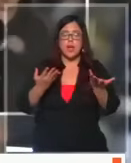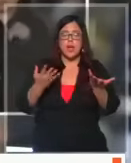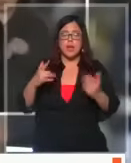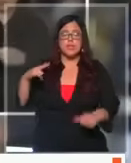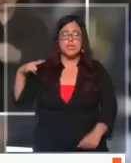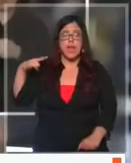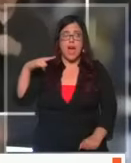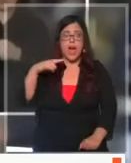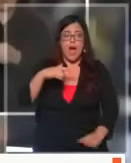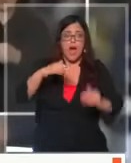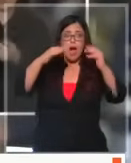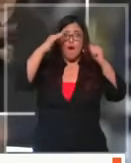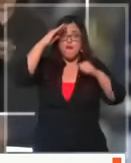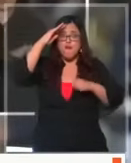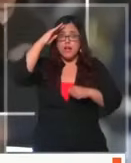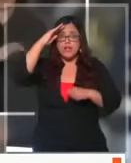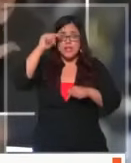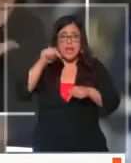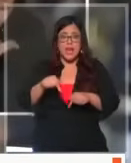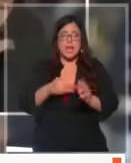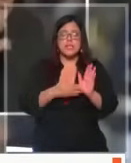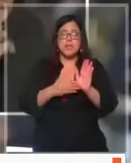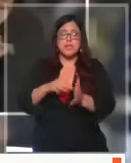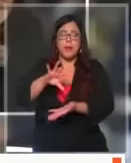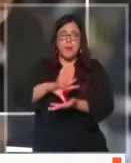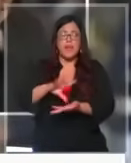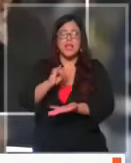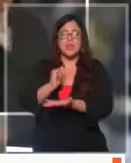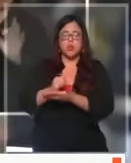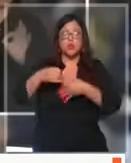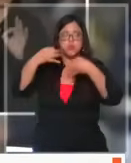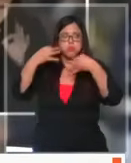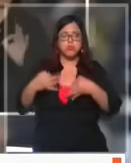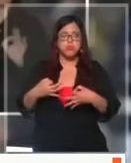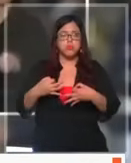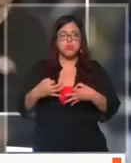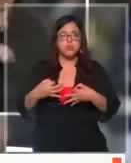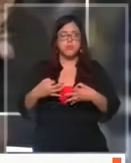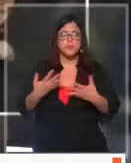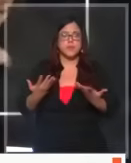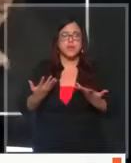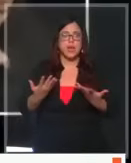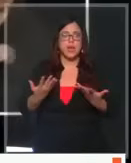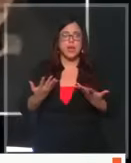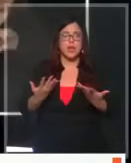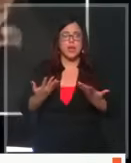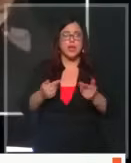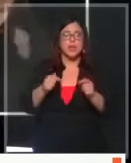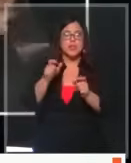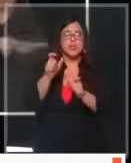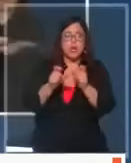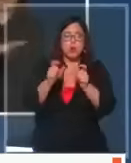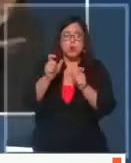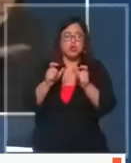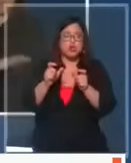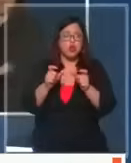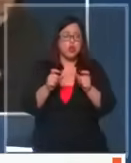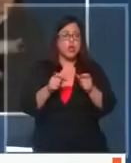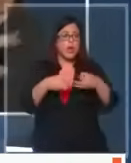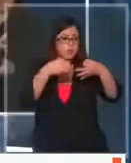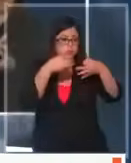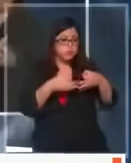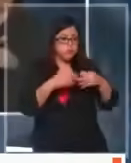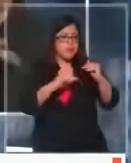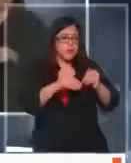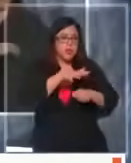hoy ante el país es una institución de excelencia, dotada de capacidades acorde a la realidad actual, con